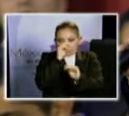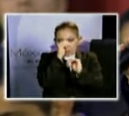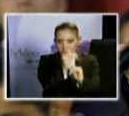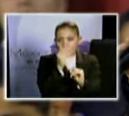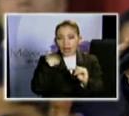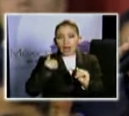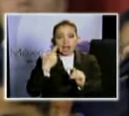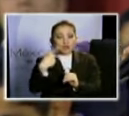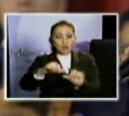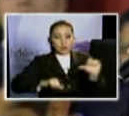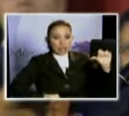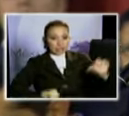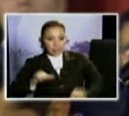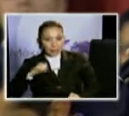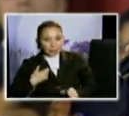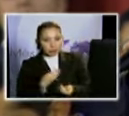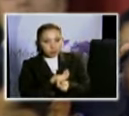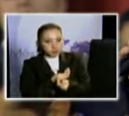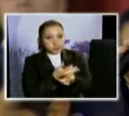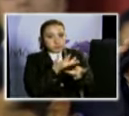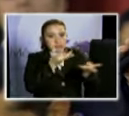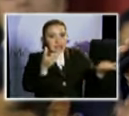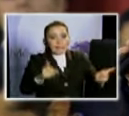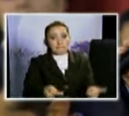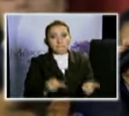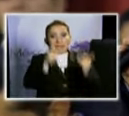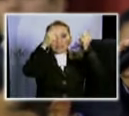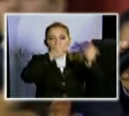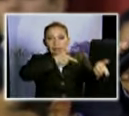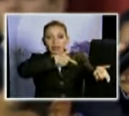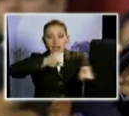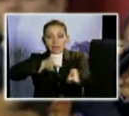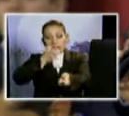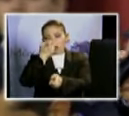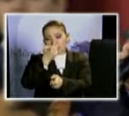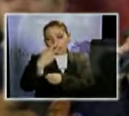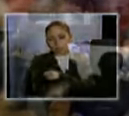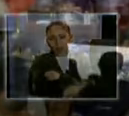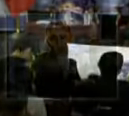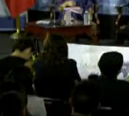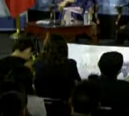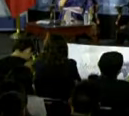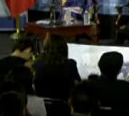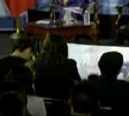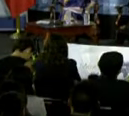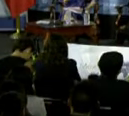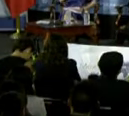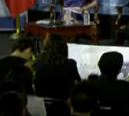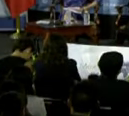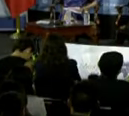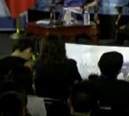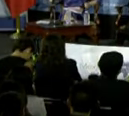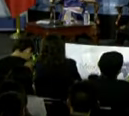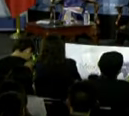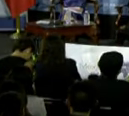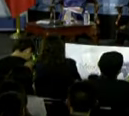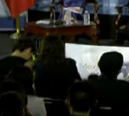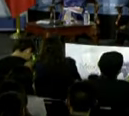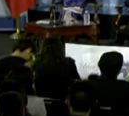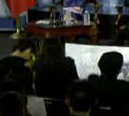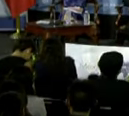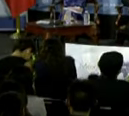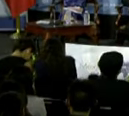la política de abastecimiento y de venta de armas? Esa es una pregunta fundamental que debe entenderse como un problema global, no